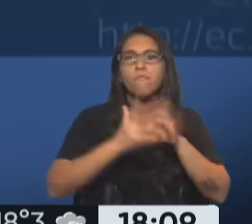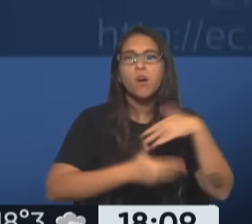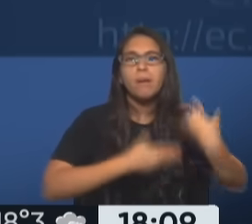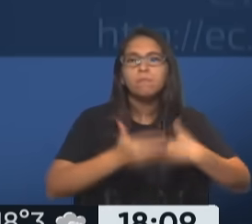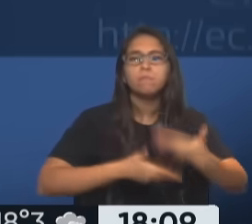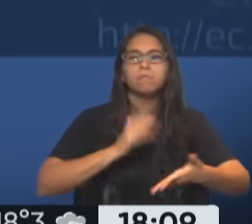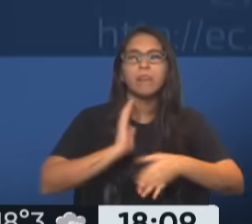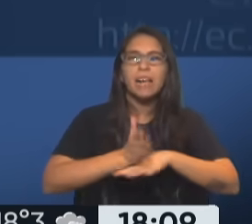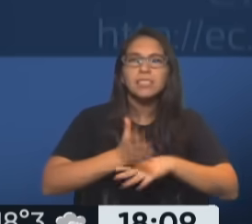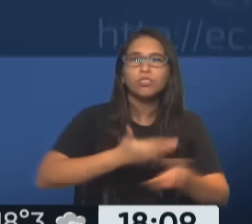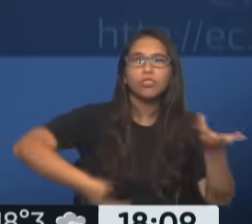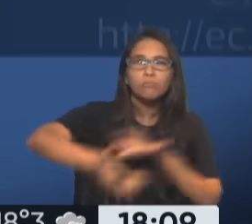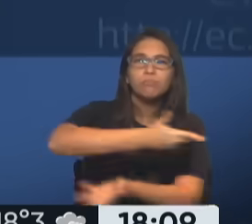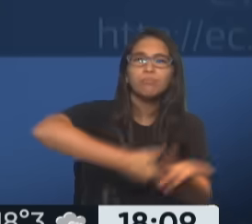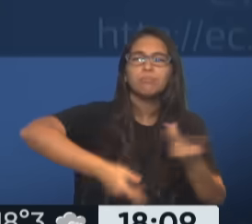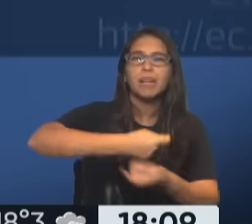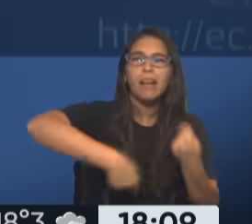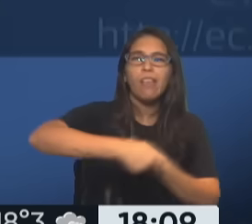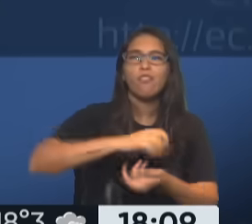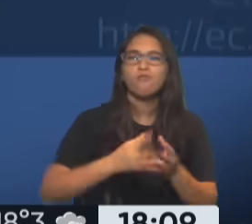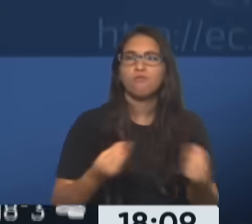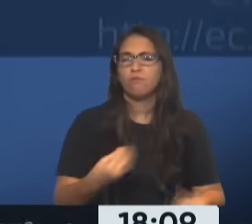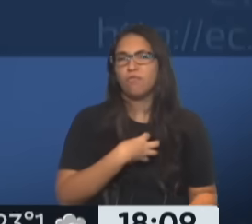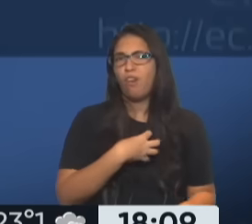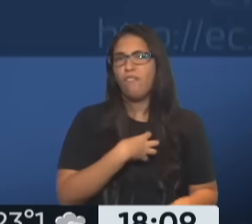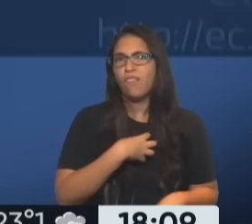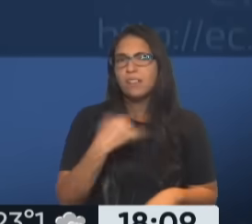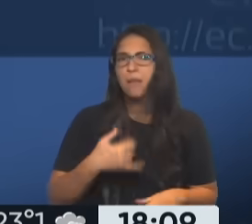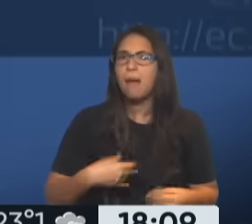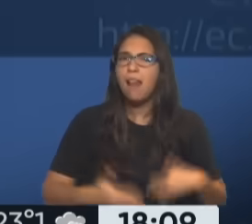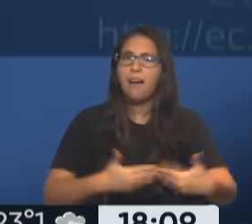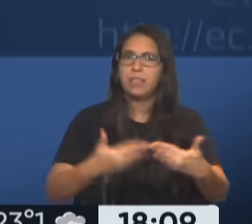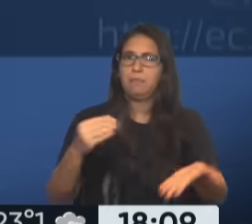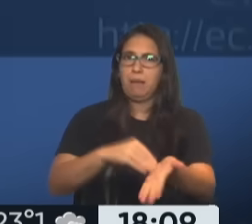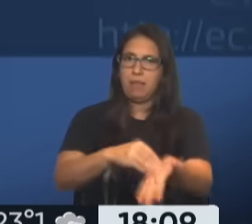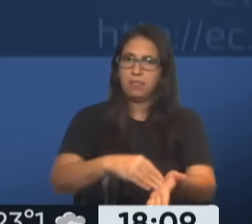access. I remain confident that more progress can be achieved.